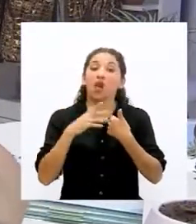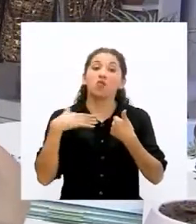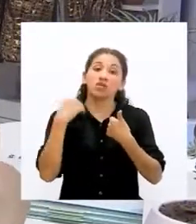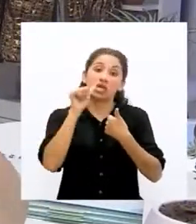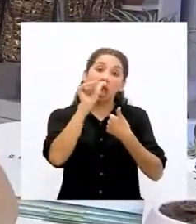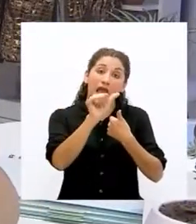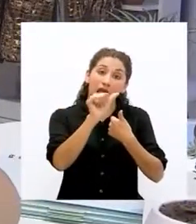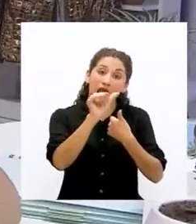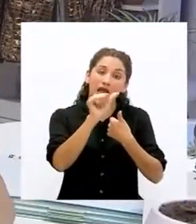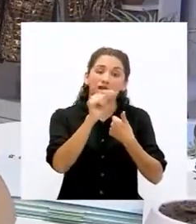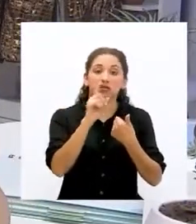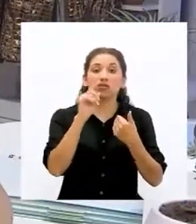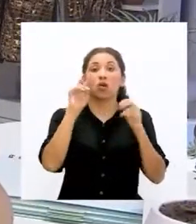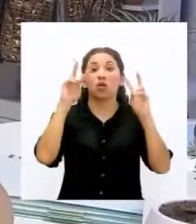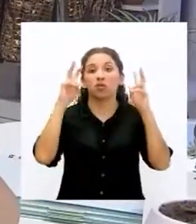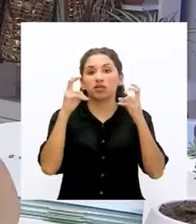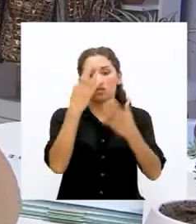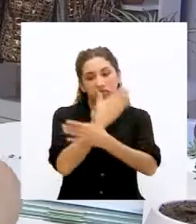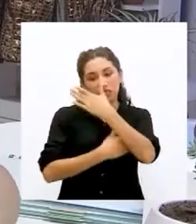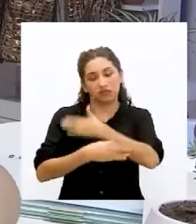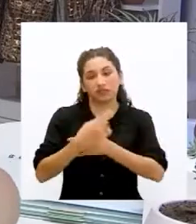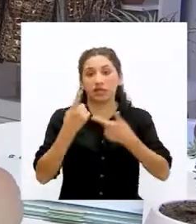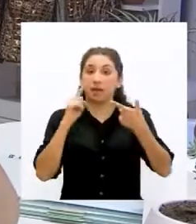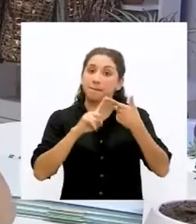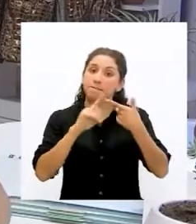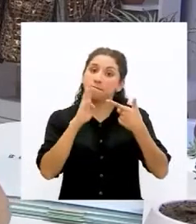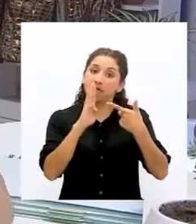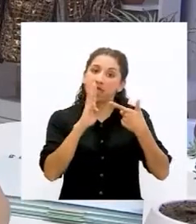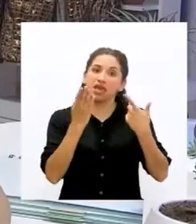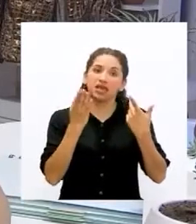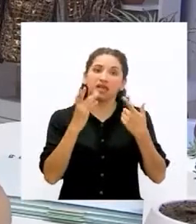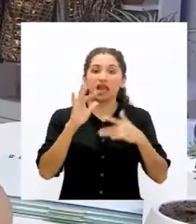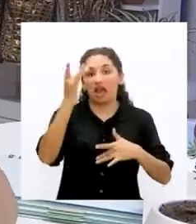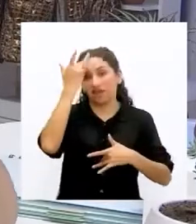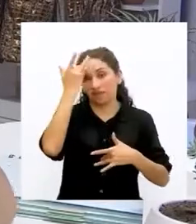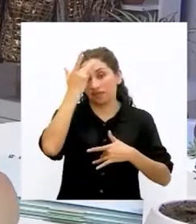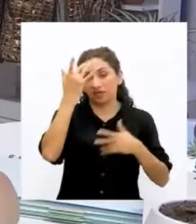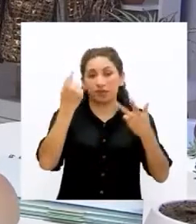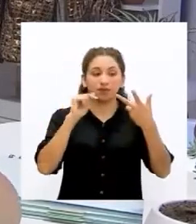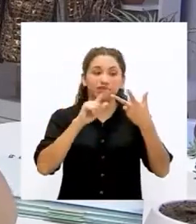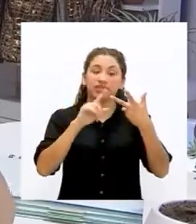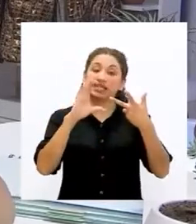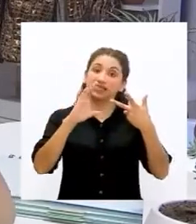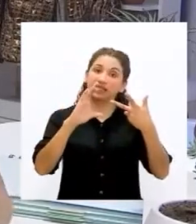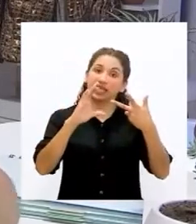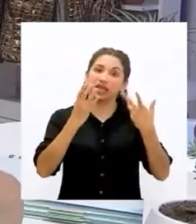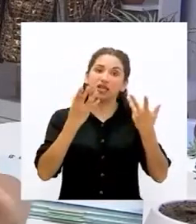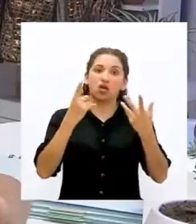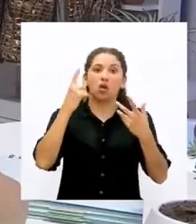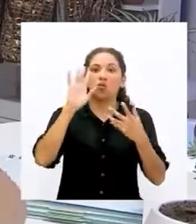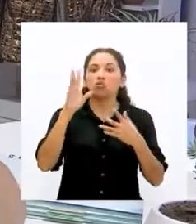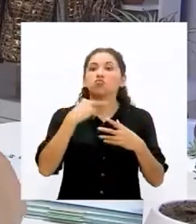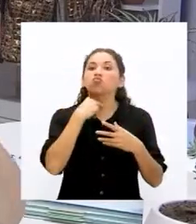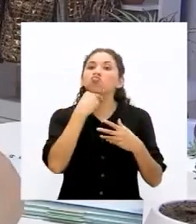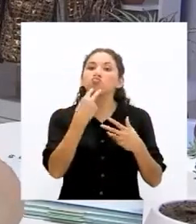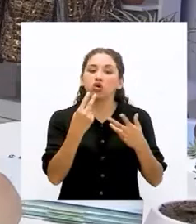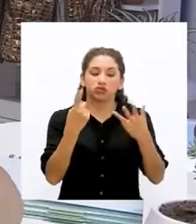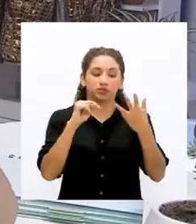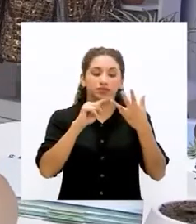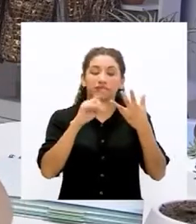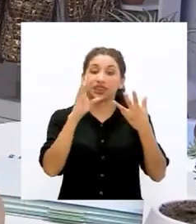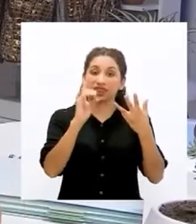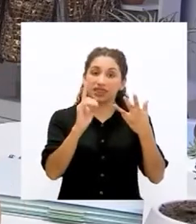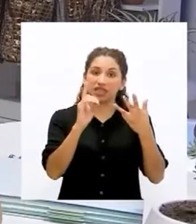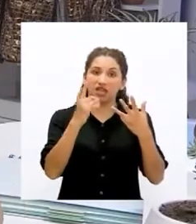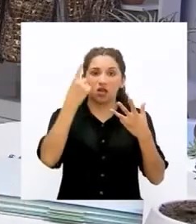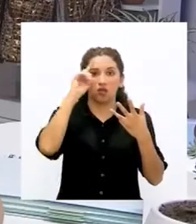A, por una discapacidad. B, por una enfermedad. C, por la forma de hablar. D,